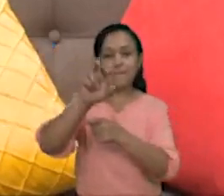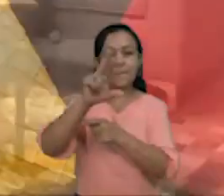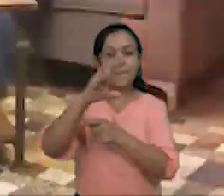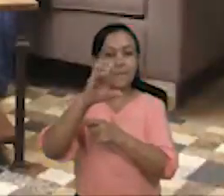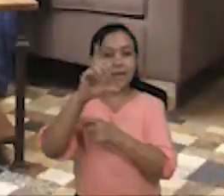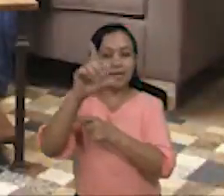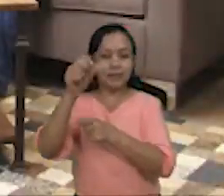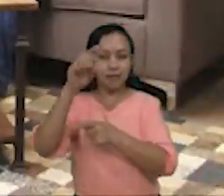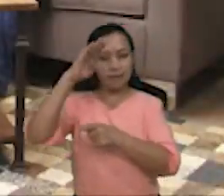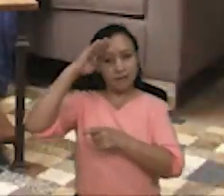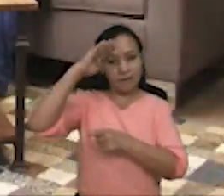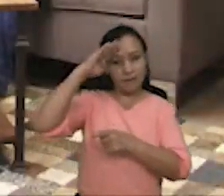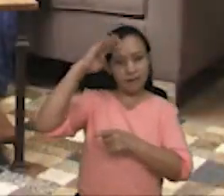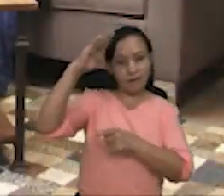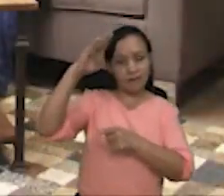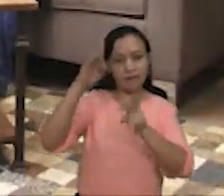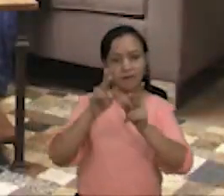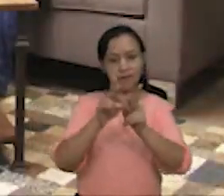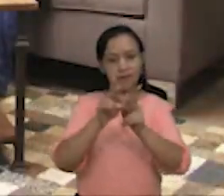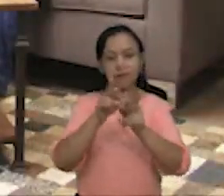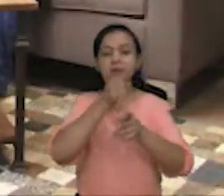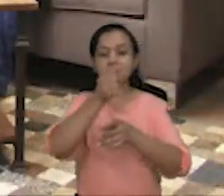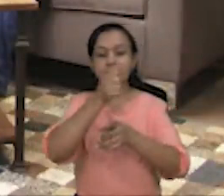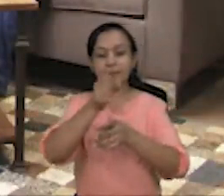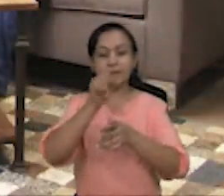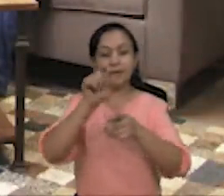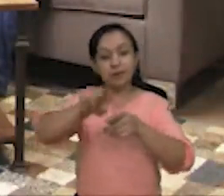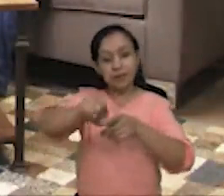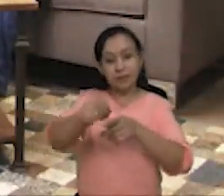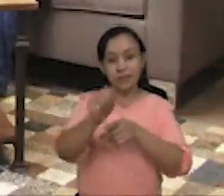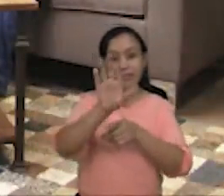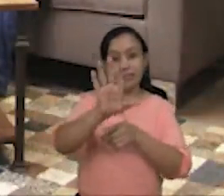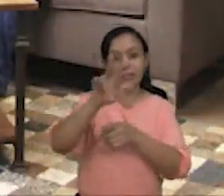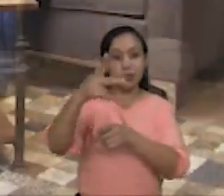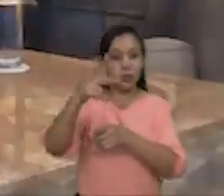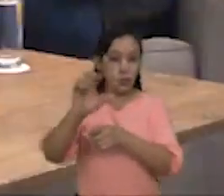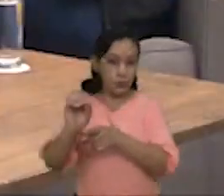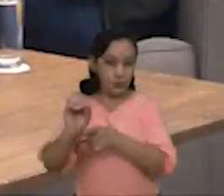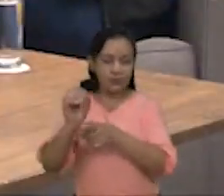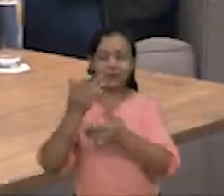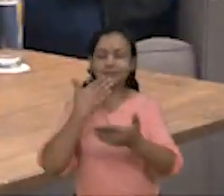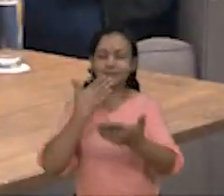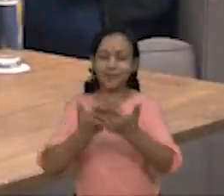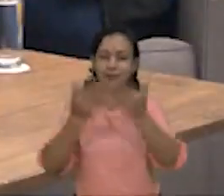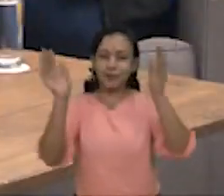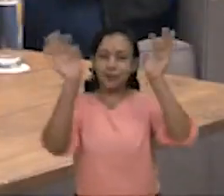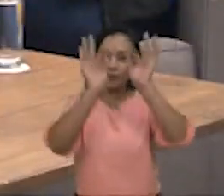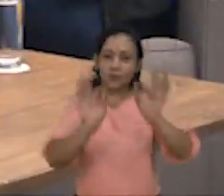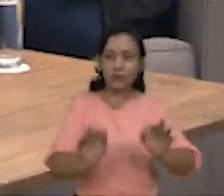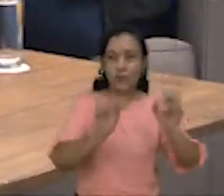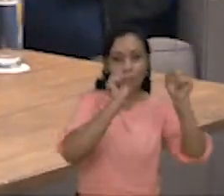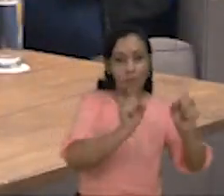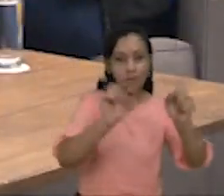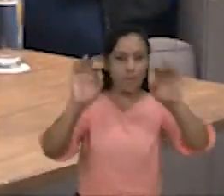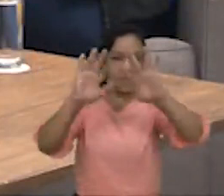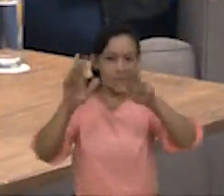la jefa de prensa de Radio 580. Muchas gracias Marcela por acompañarnos. Gracias Liz y felicidades a los hombres y mujeres de